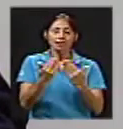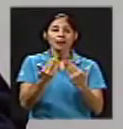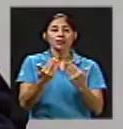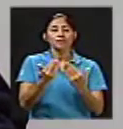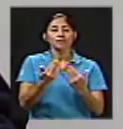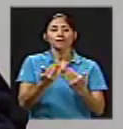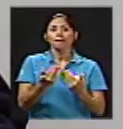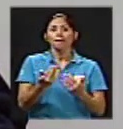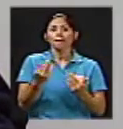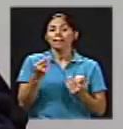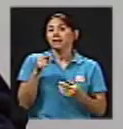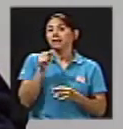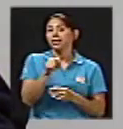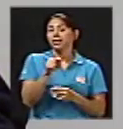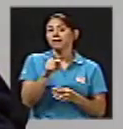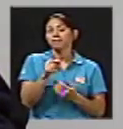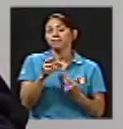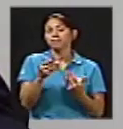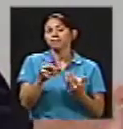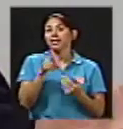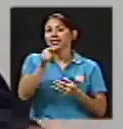esa medida